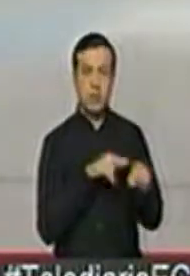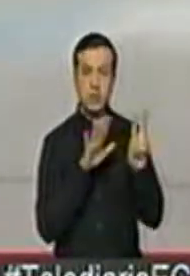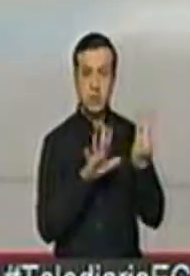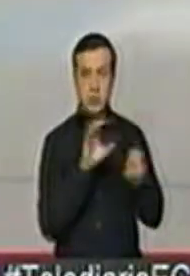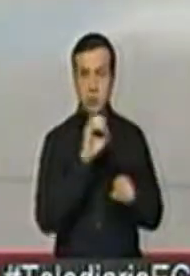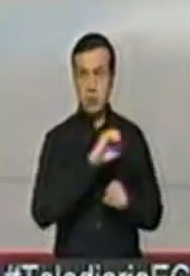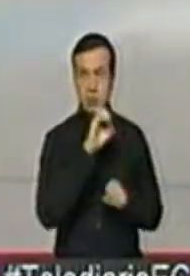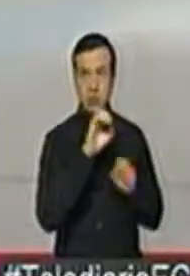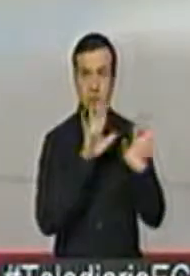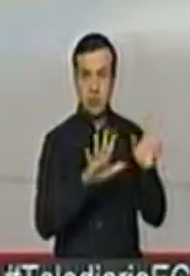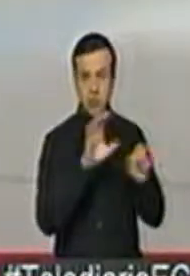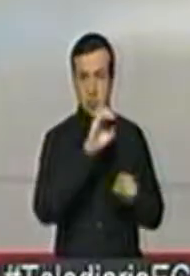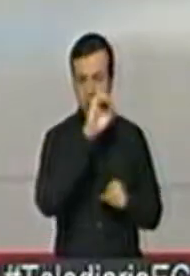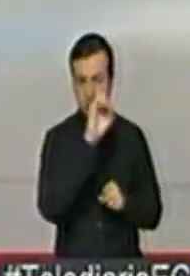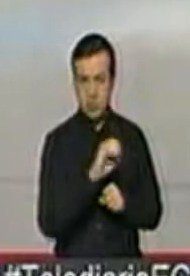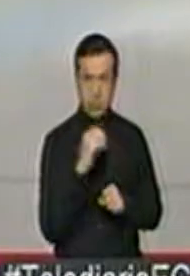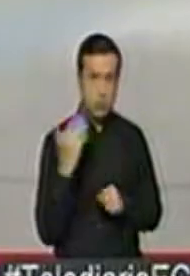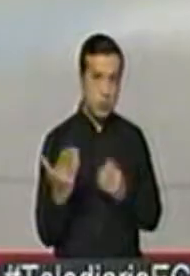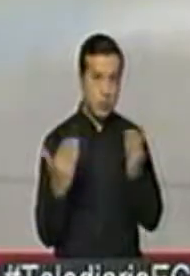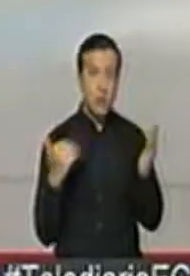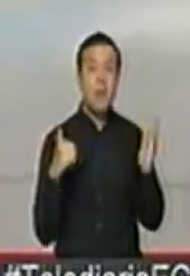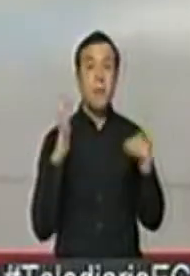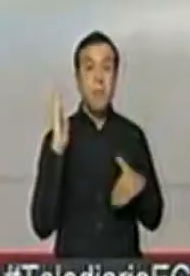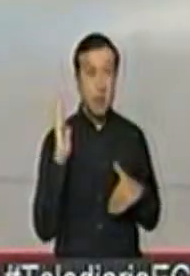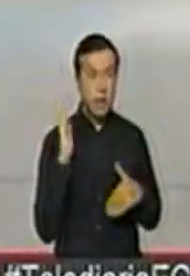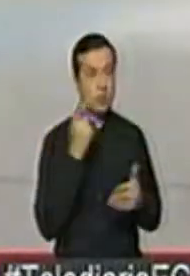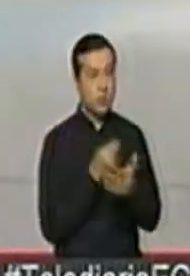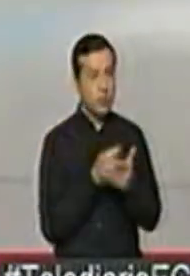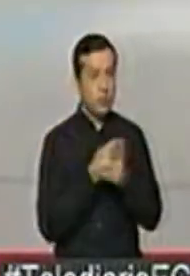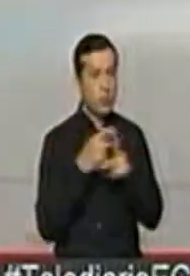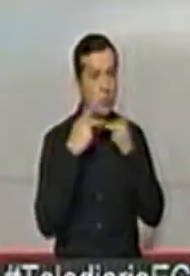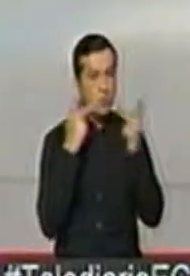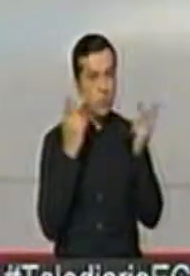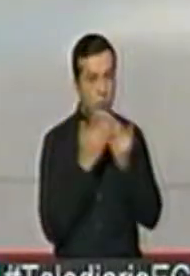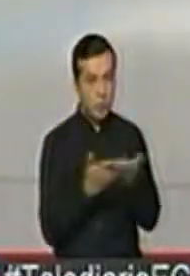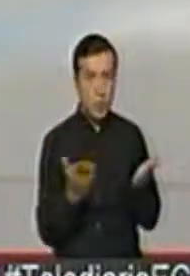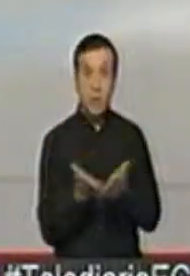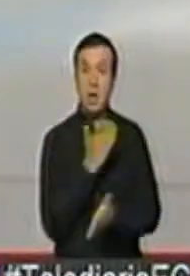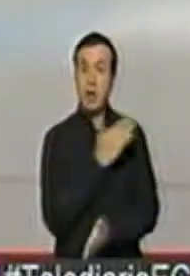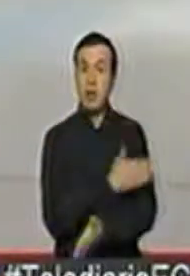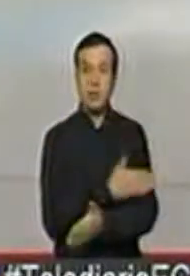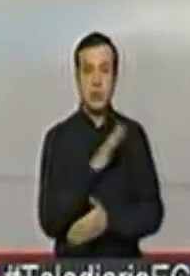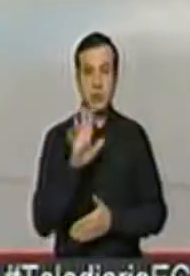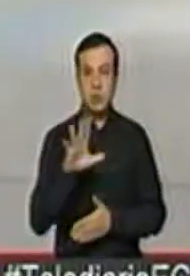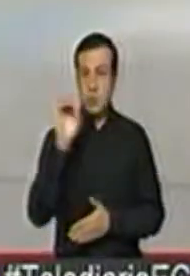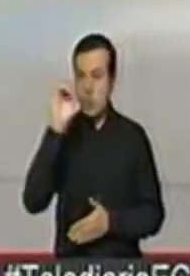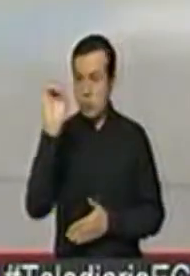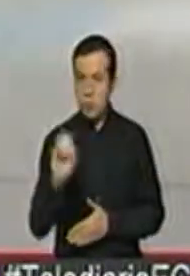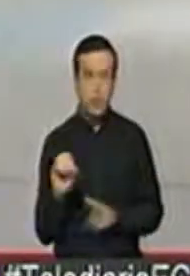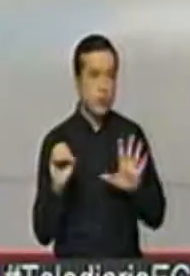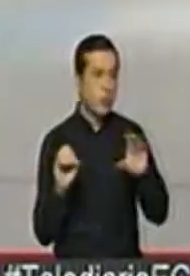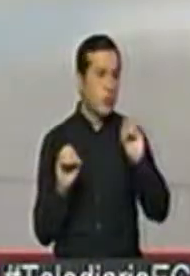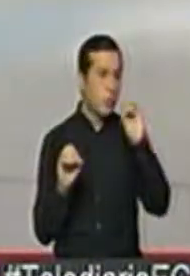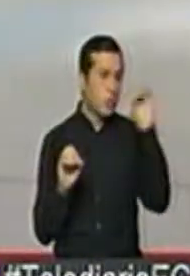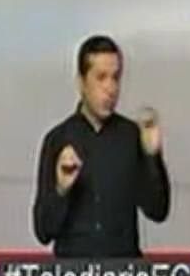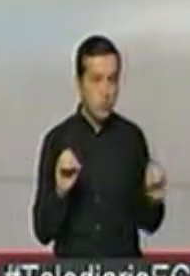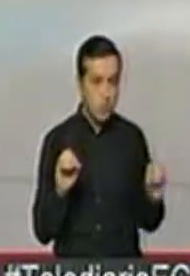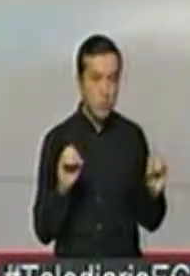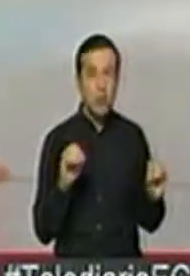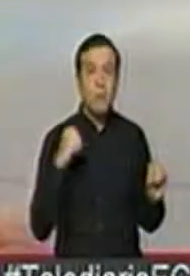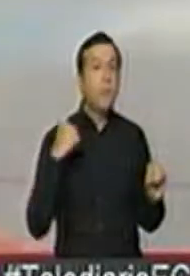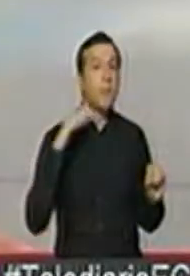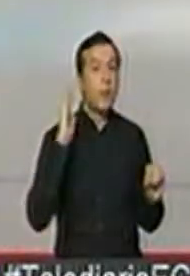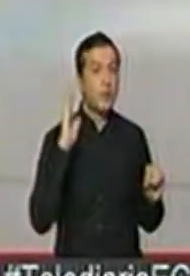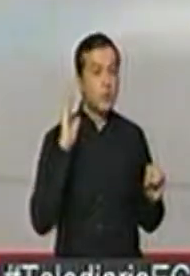70%, el 80%. Es decir, hemos hecho más competitiva la compra pública. ¿Qué pasaba antes? Era 50-50. Es decir, lo común no